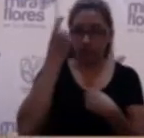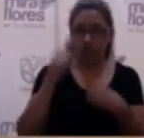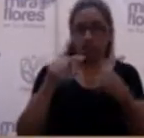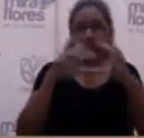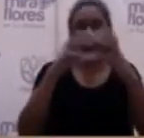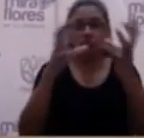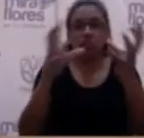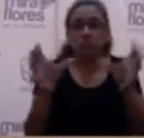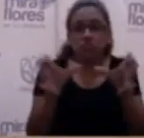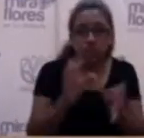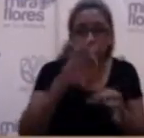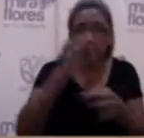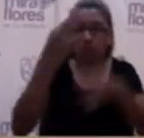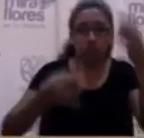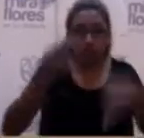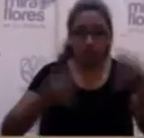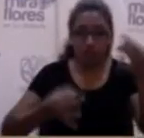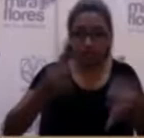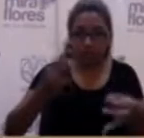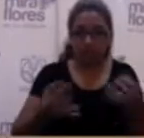Entiendo que esto es global,